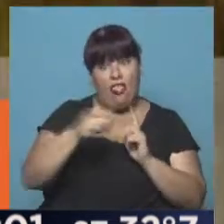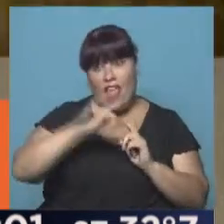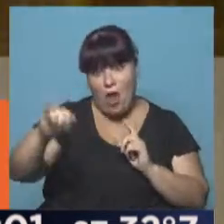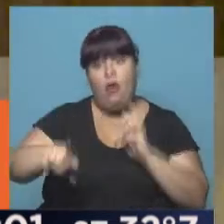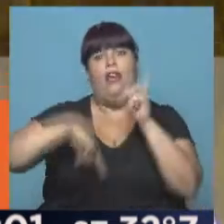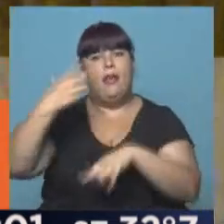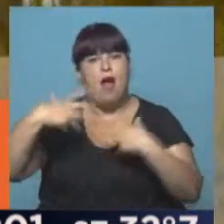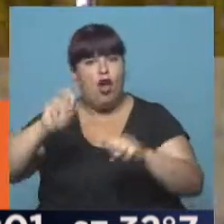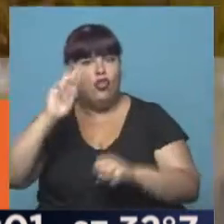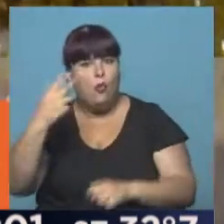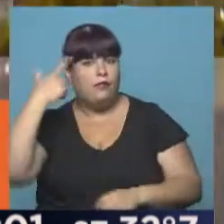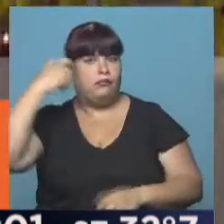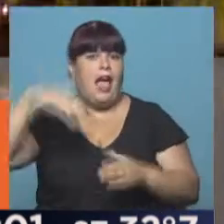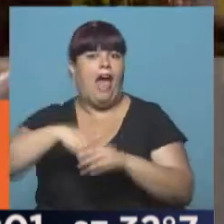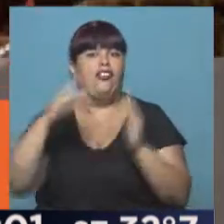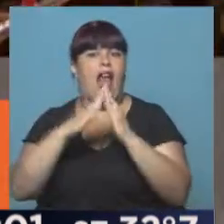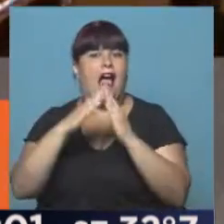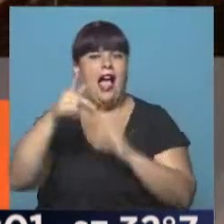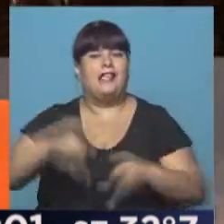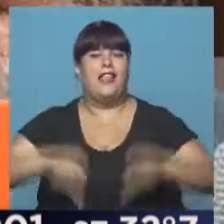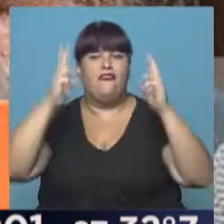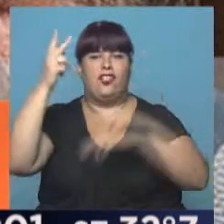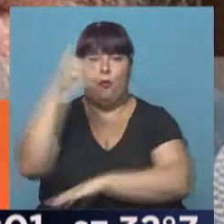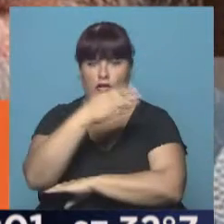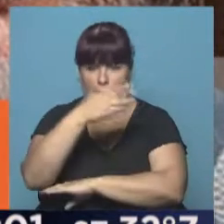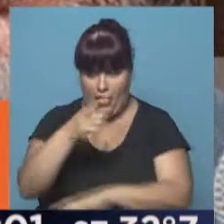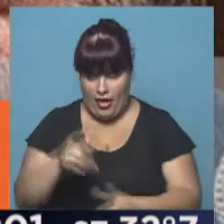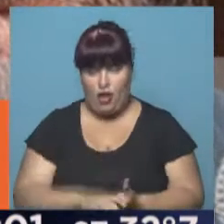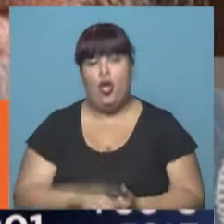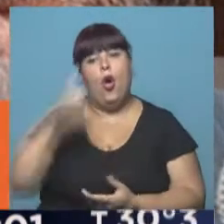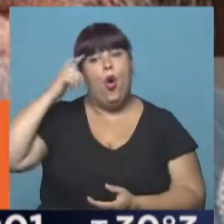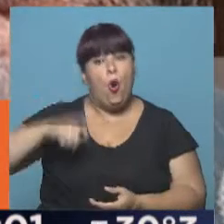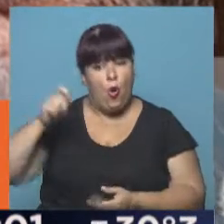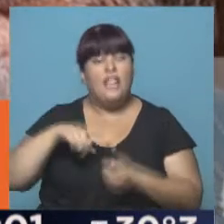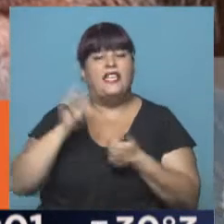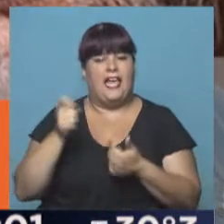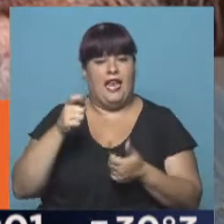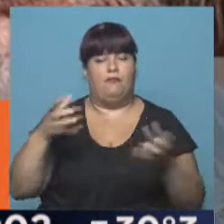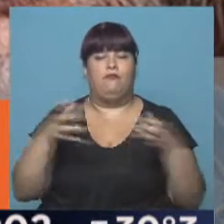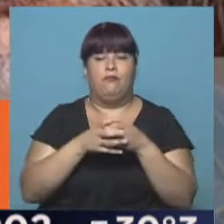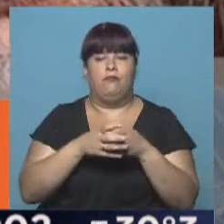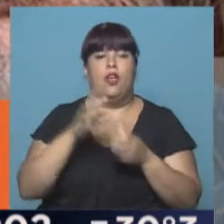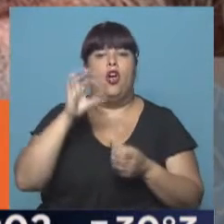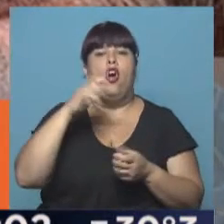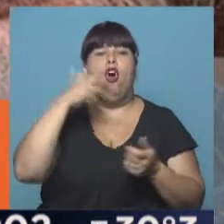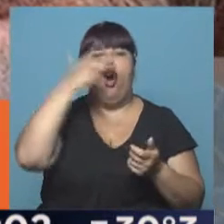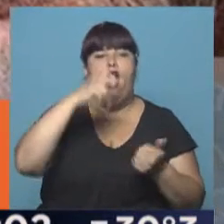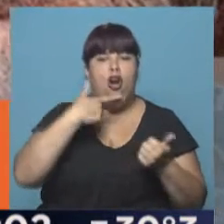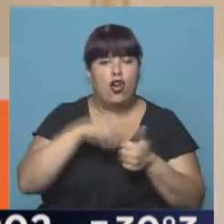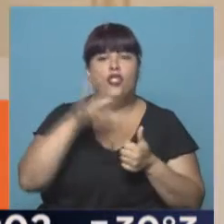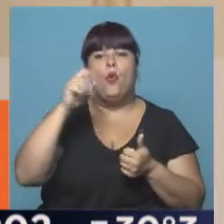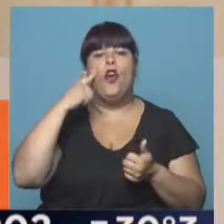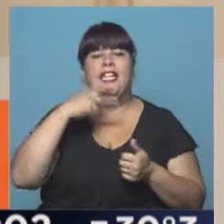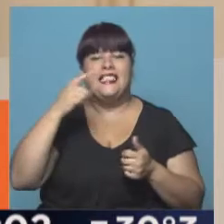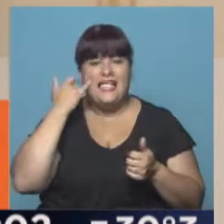de un disparo en la cabeza en su departamento de Puerto Madero. El tribunal, conformado por los camaristas Gustavo Hornos y Mariano Borinsky